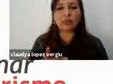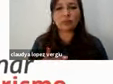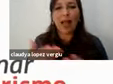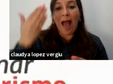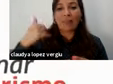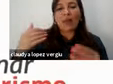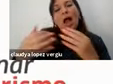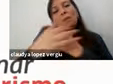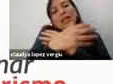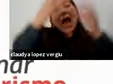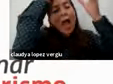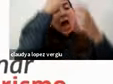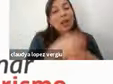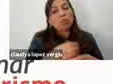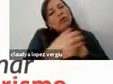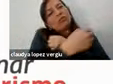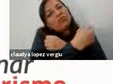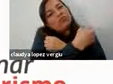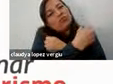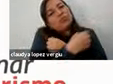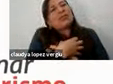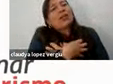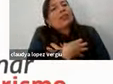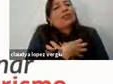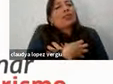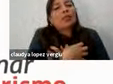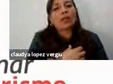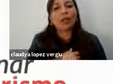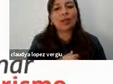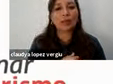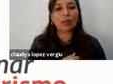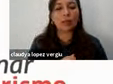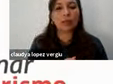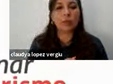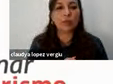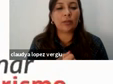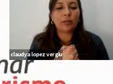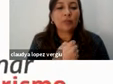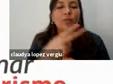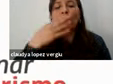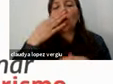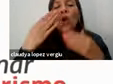abrazábamos un árbol grande para conectarnos con el bosque y así poder sentir su aroma,